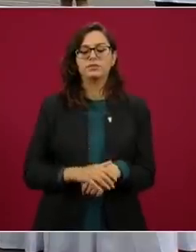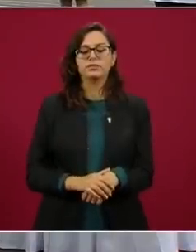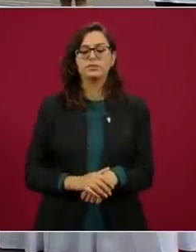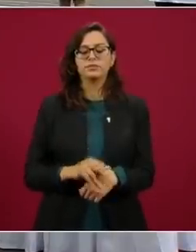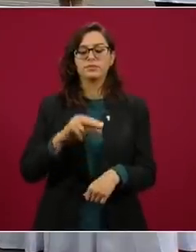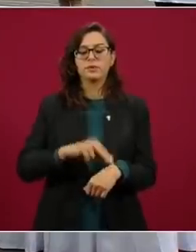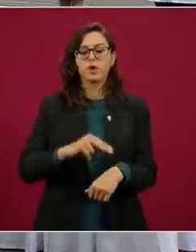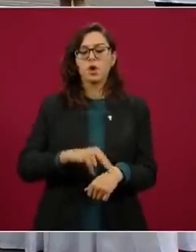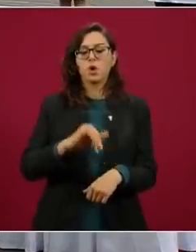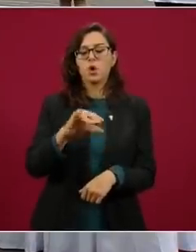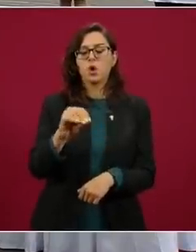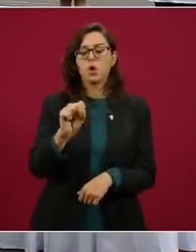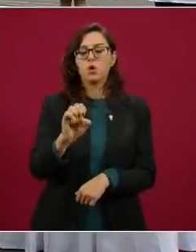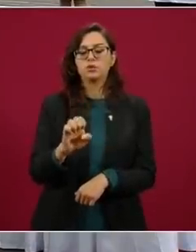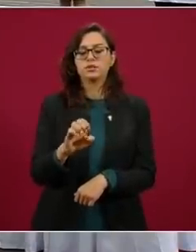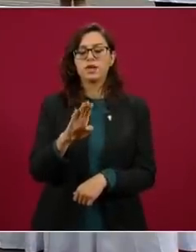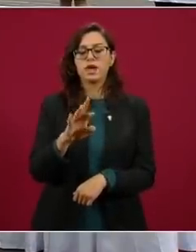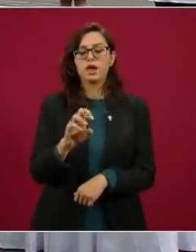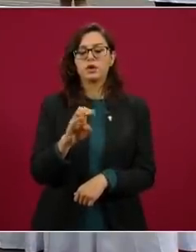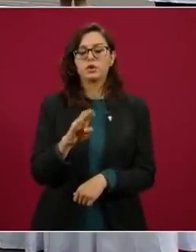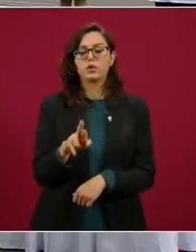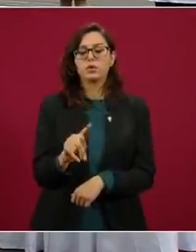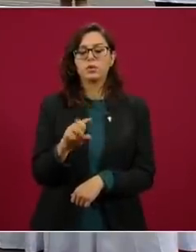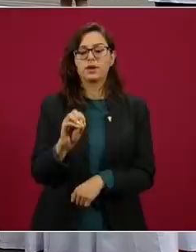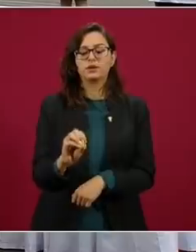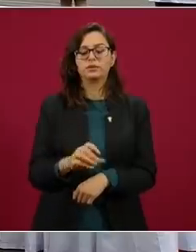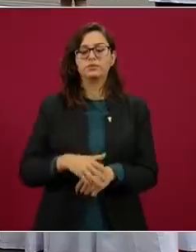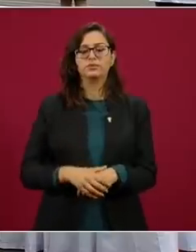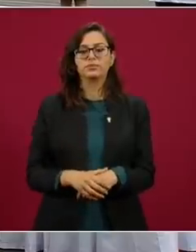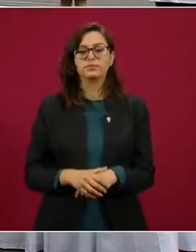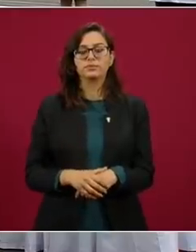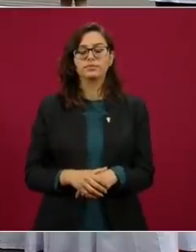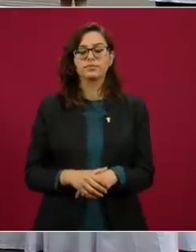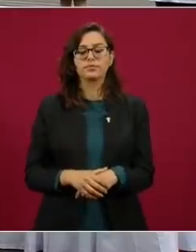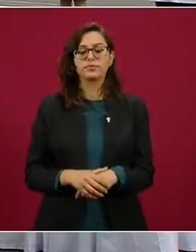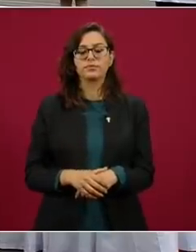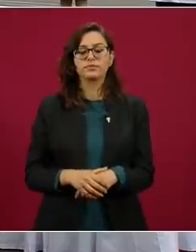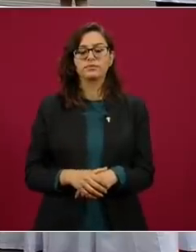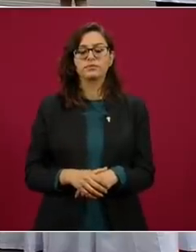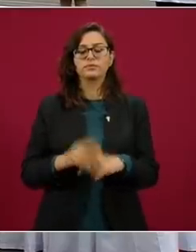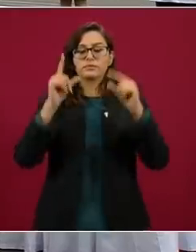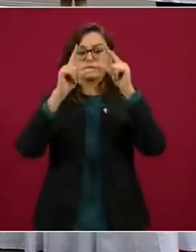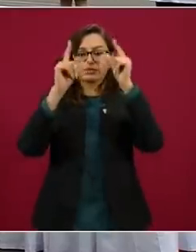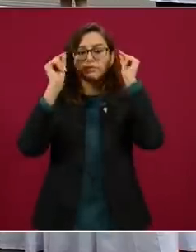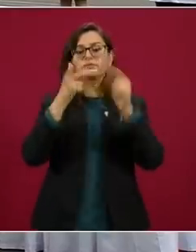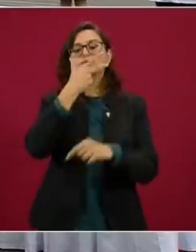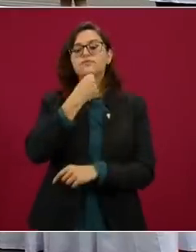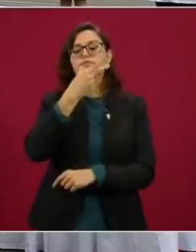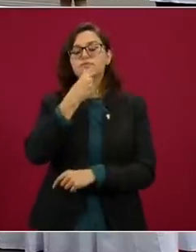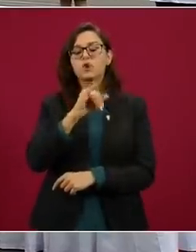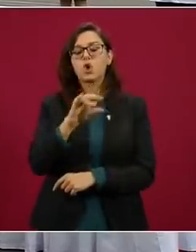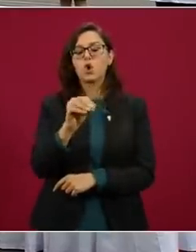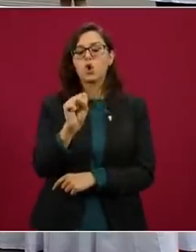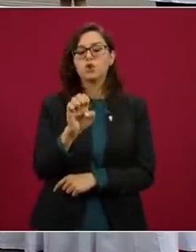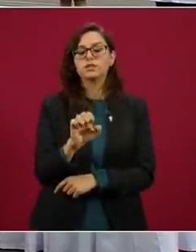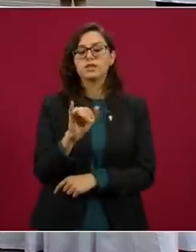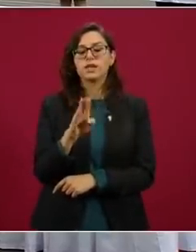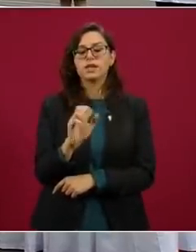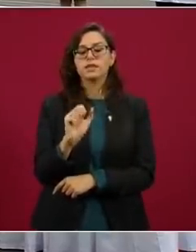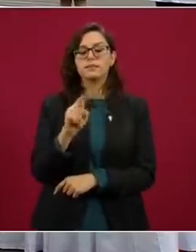jose roberto chávez cruz y enfermero jose ivan campos